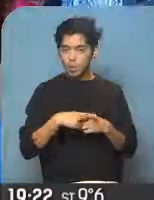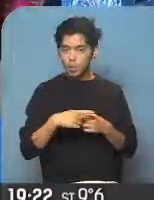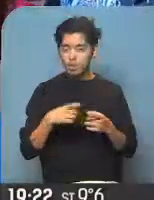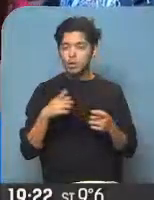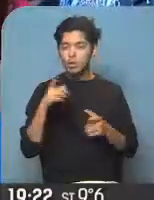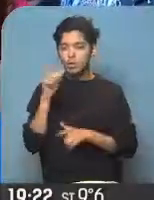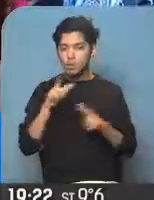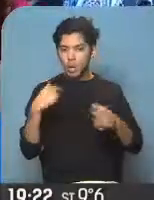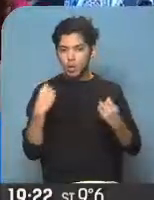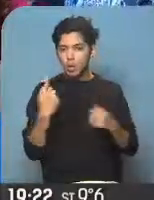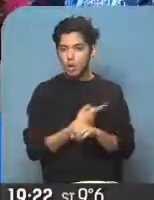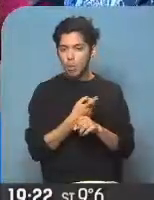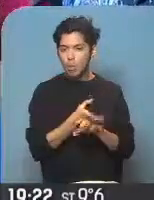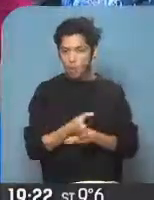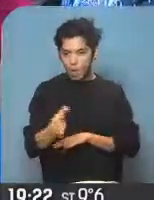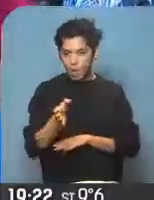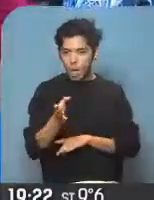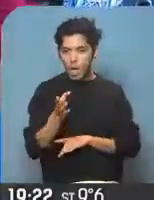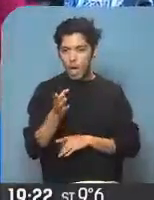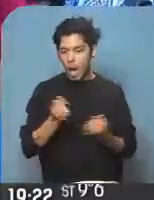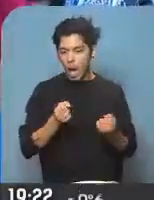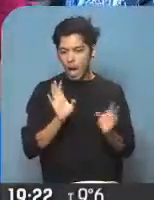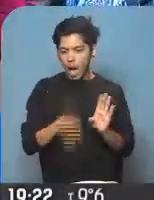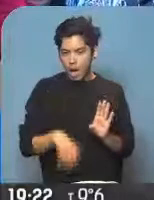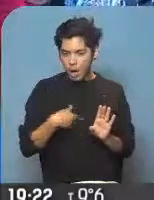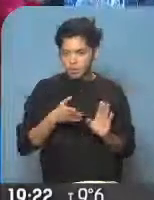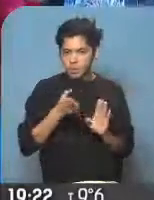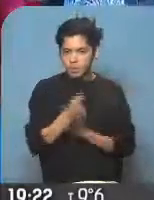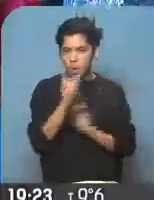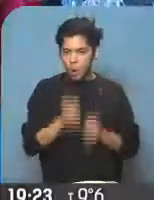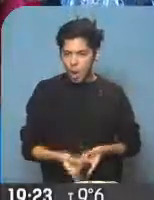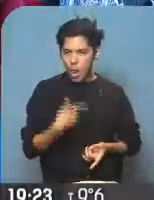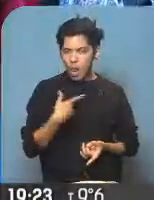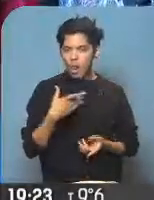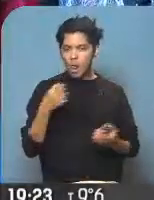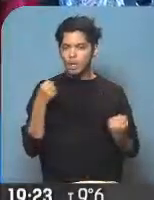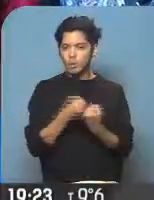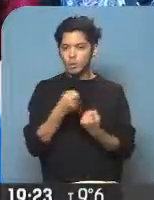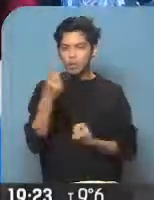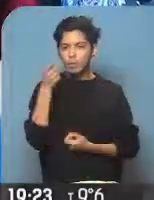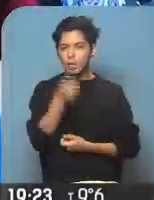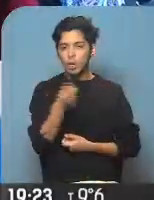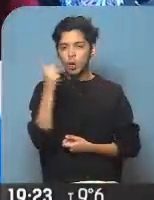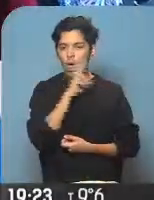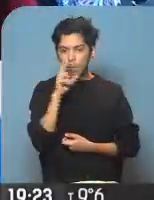porque no lo dejaban circular, aceleró sobre ellos, atropelló y mató a una mujer